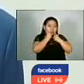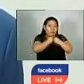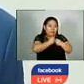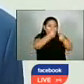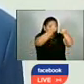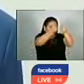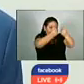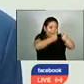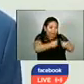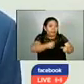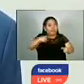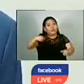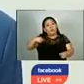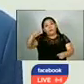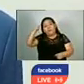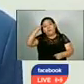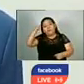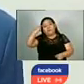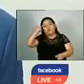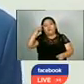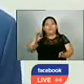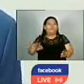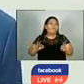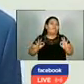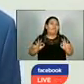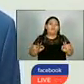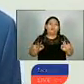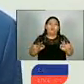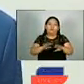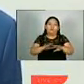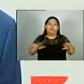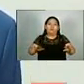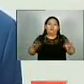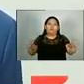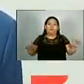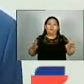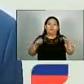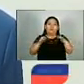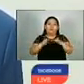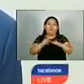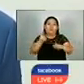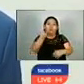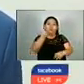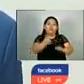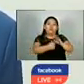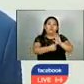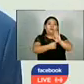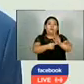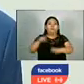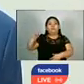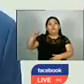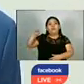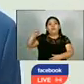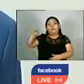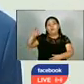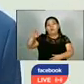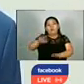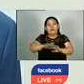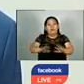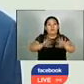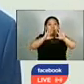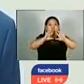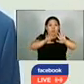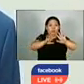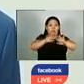recursos y consideramos que lo más conveniente era, pues, de que solo acudiéramos los representantes del Tribunal Supremo Electoral, es decir, los 10